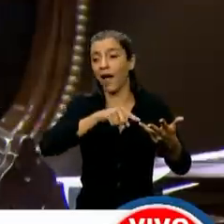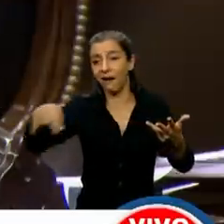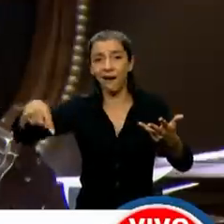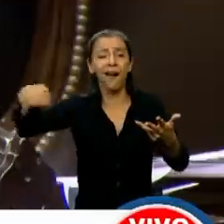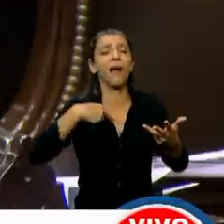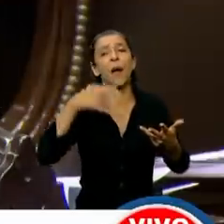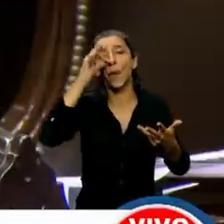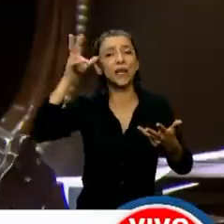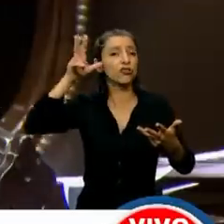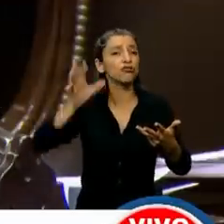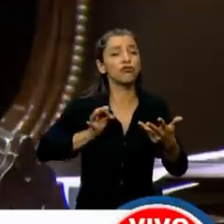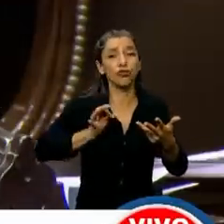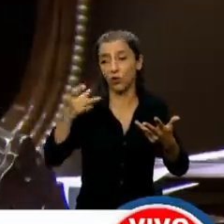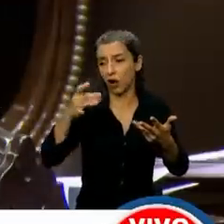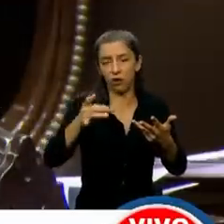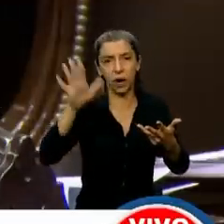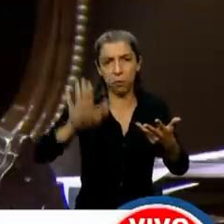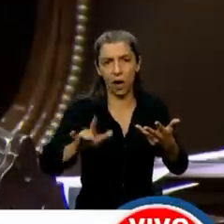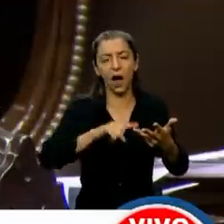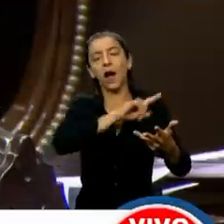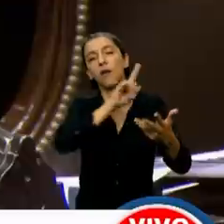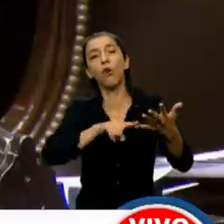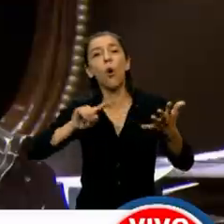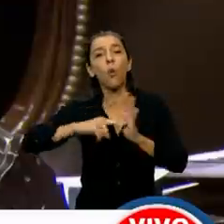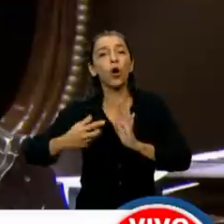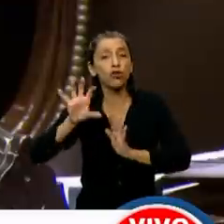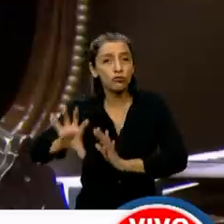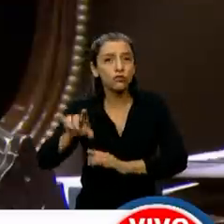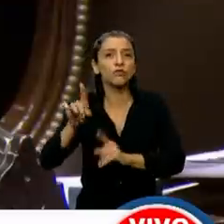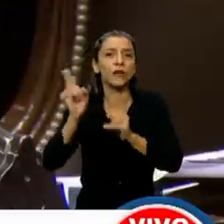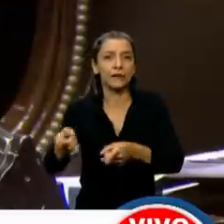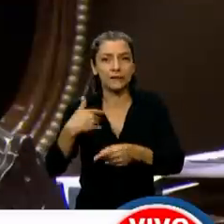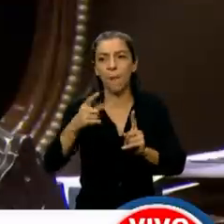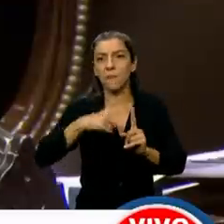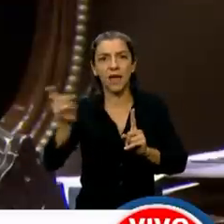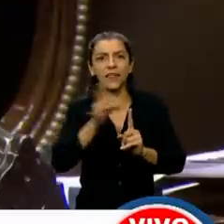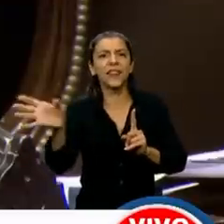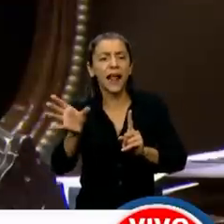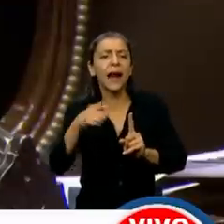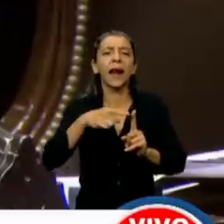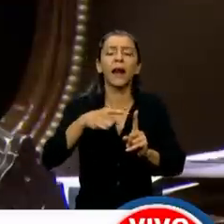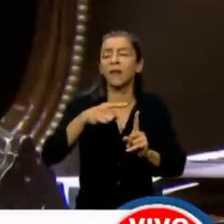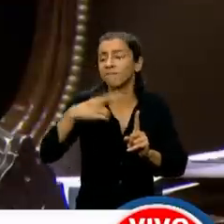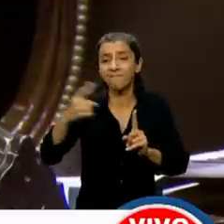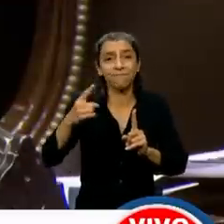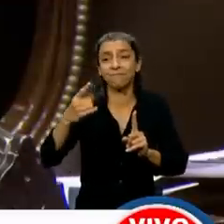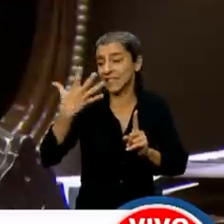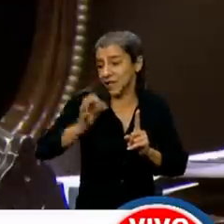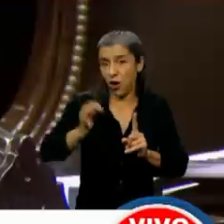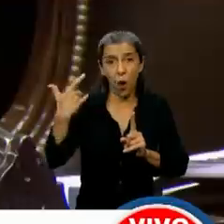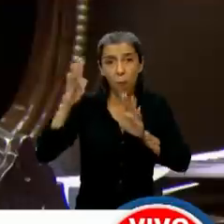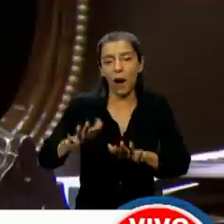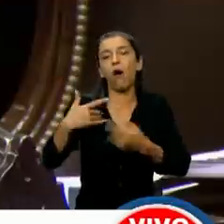28 años en buenos aires de general guido pinamar que hacía cinco años que no funcionaba y se está trabajando en los